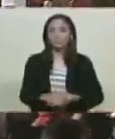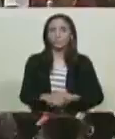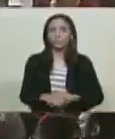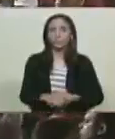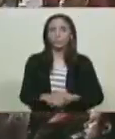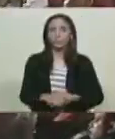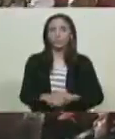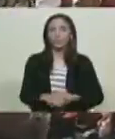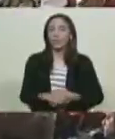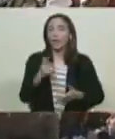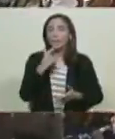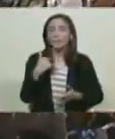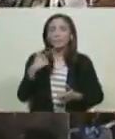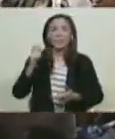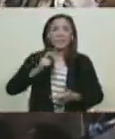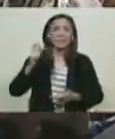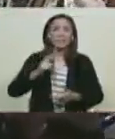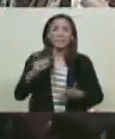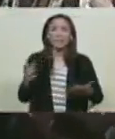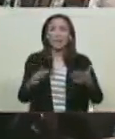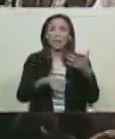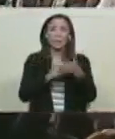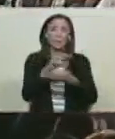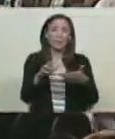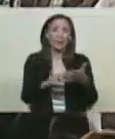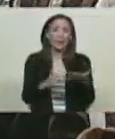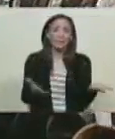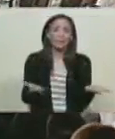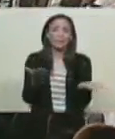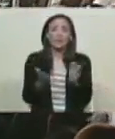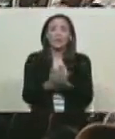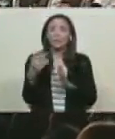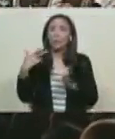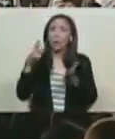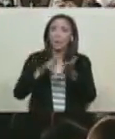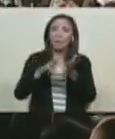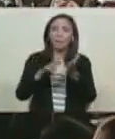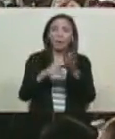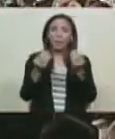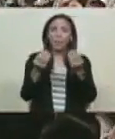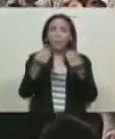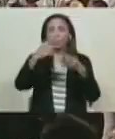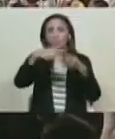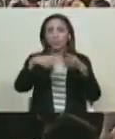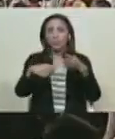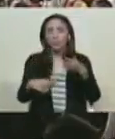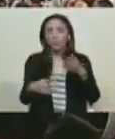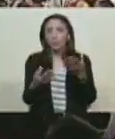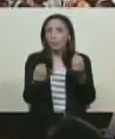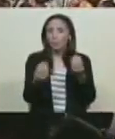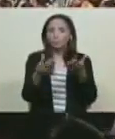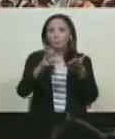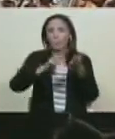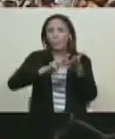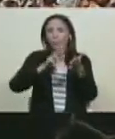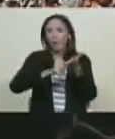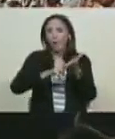todas las necesidades. Yo he aprobado un conjunto de políticas hacia el sector